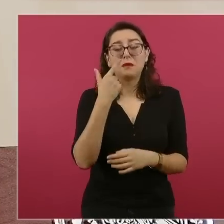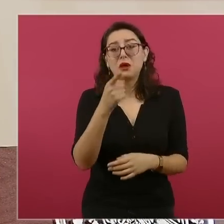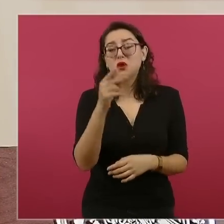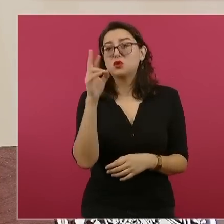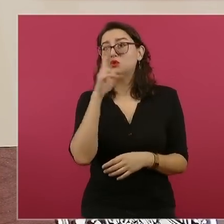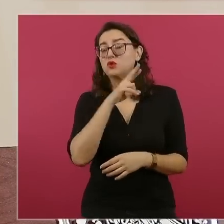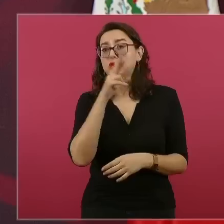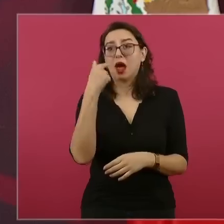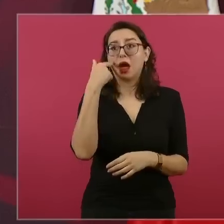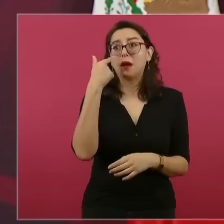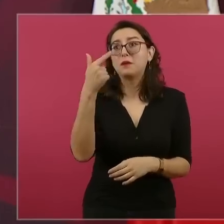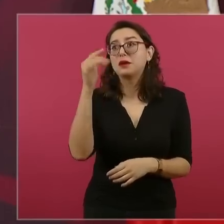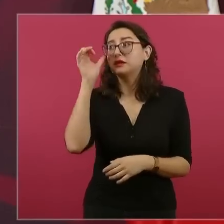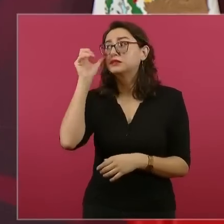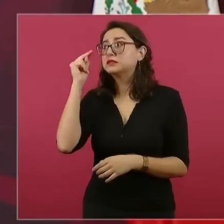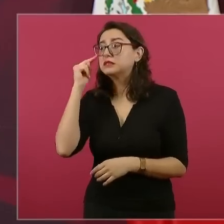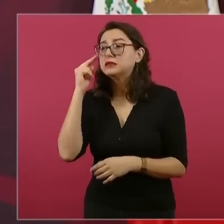Unidos.